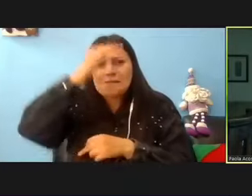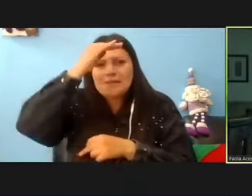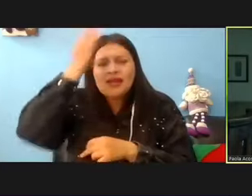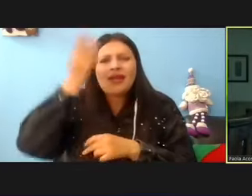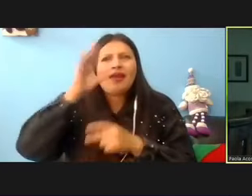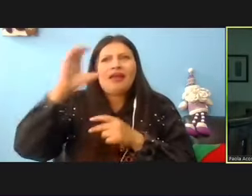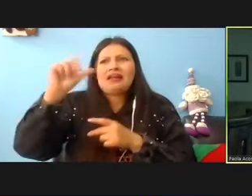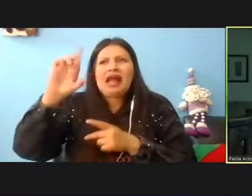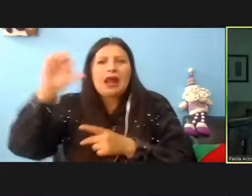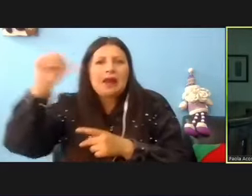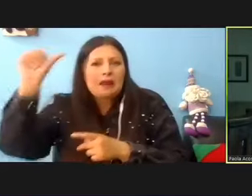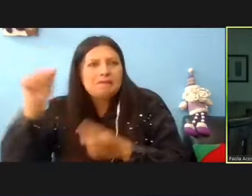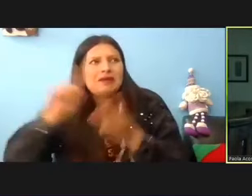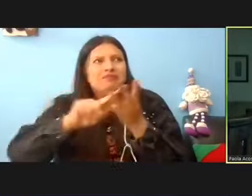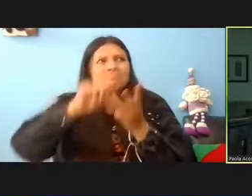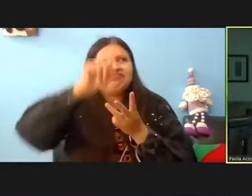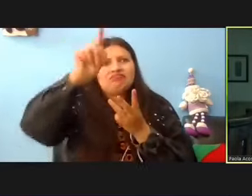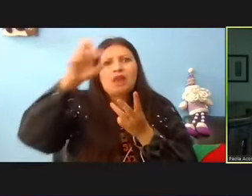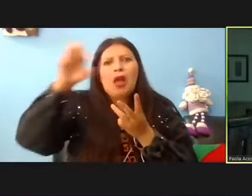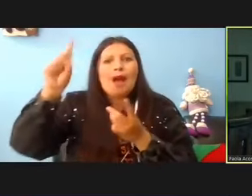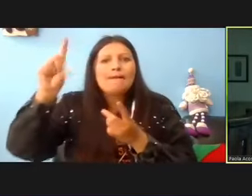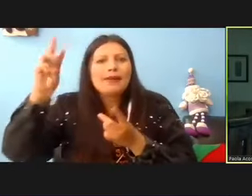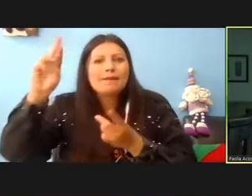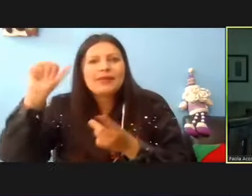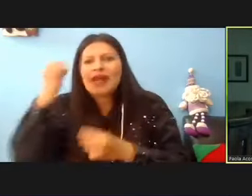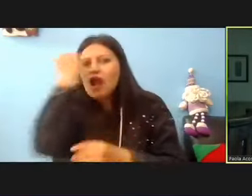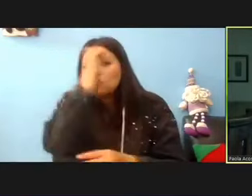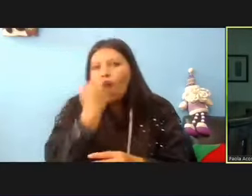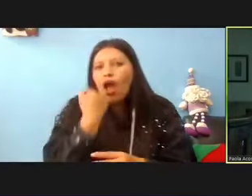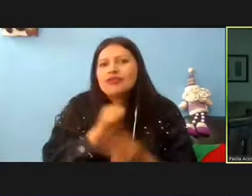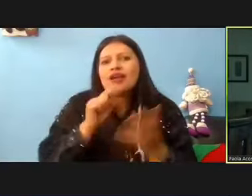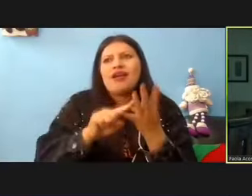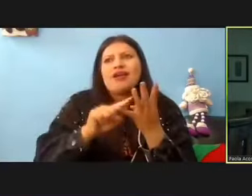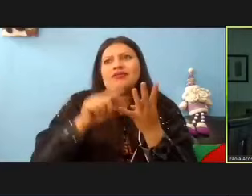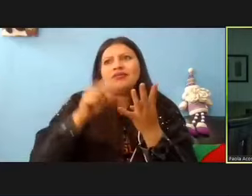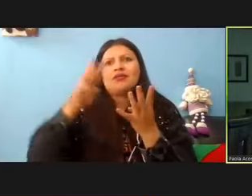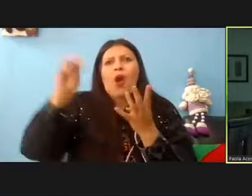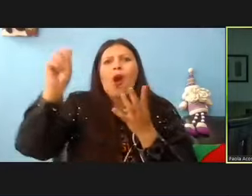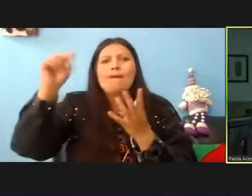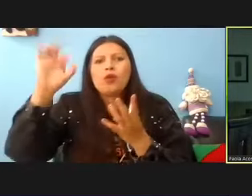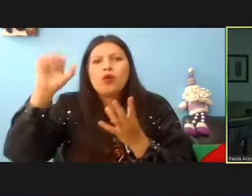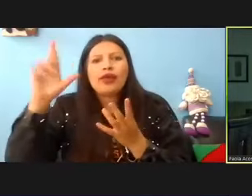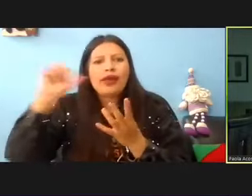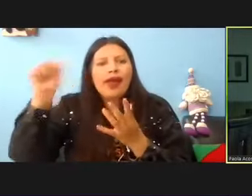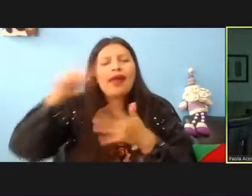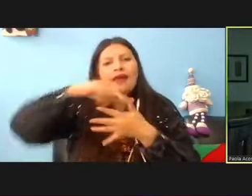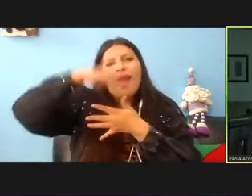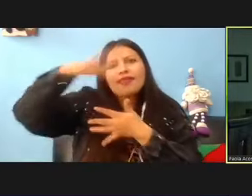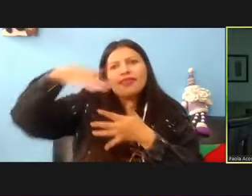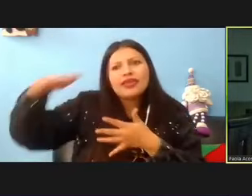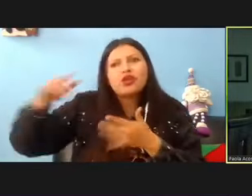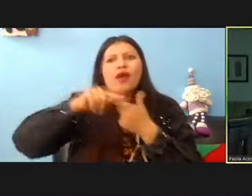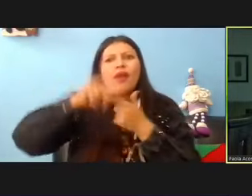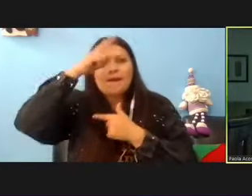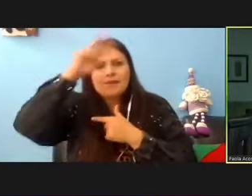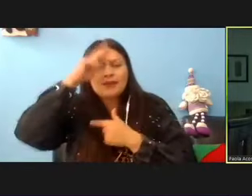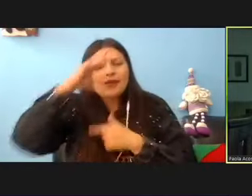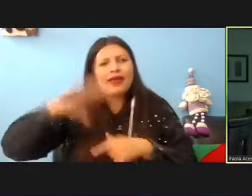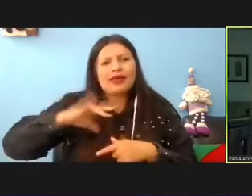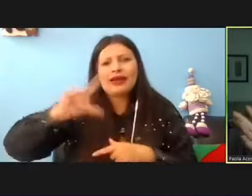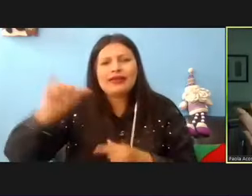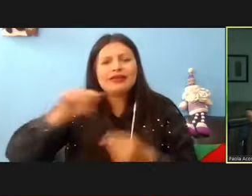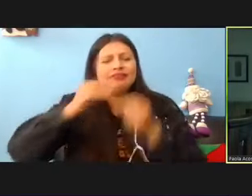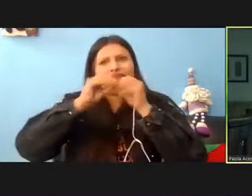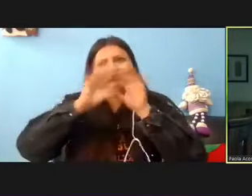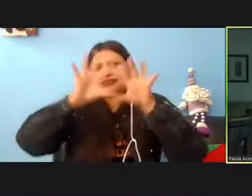Carepa, desde Palmira, desde Soacha, desde Montreal, desde Antioquia, desde Maicao, desde México, Cali, Cota, Pereira, en